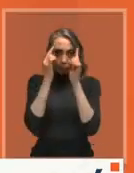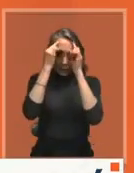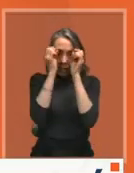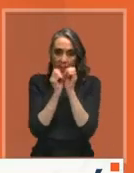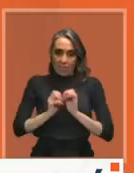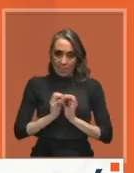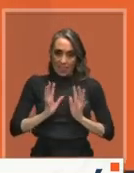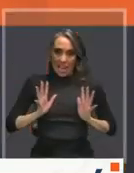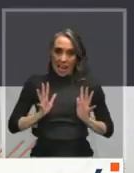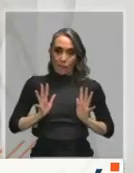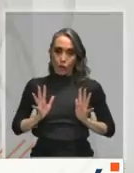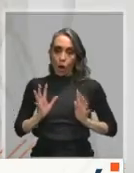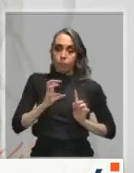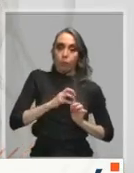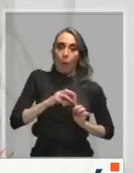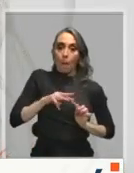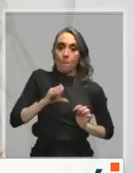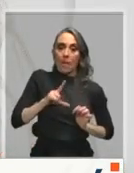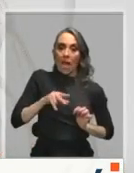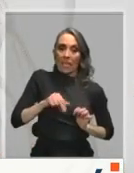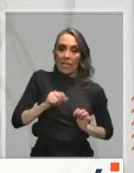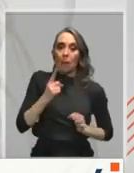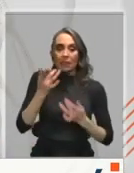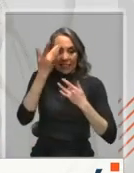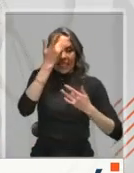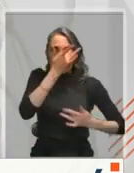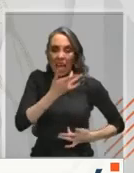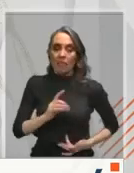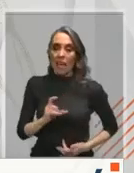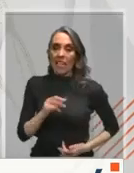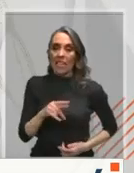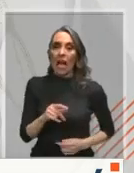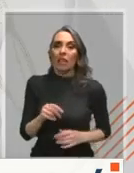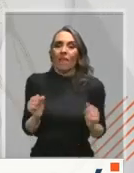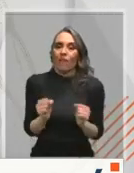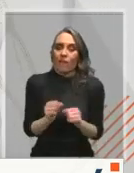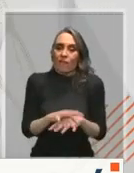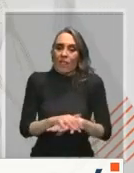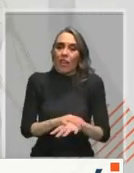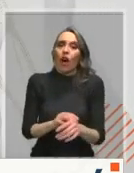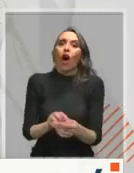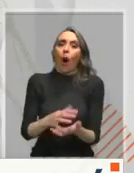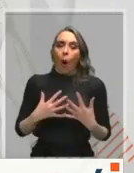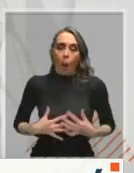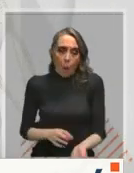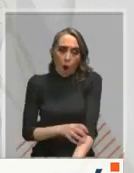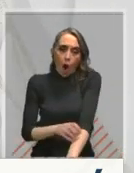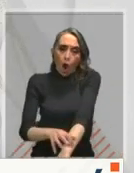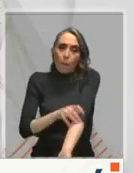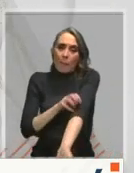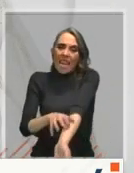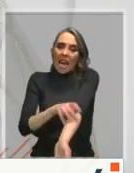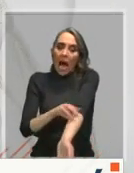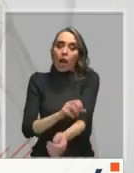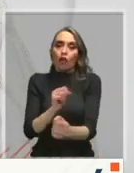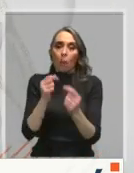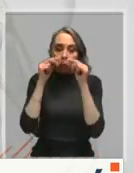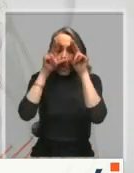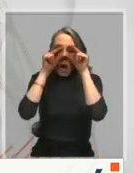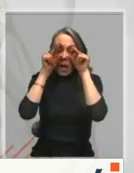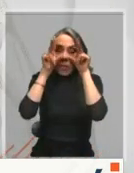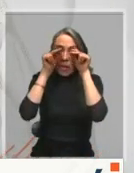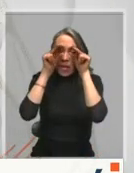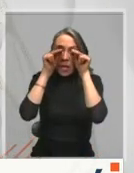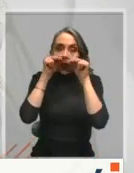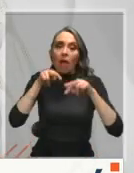periféricos. Los primeros síntomas del síndrome de Guillain-Barré suelen ser entumecimiento u hormigueo muscular, incapacidad para mover los ojos,